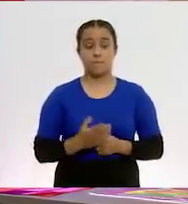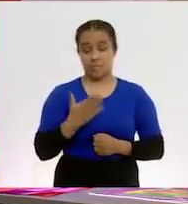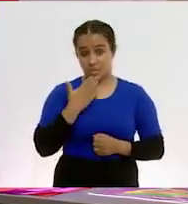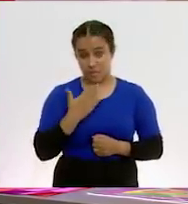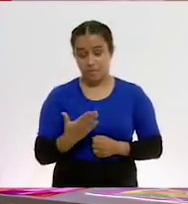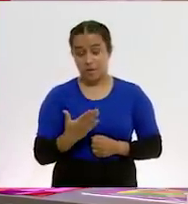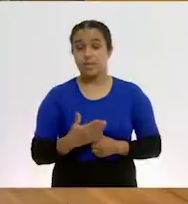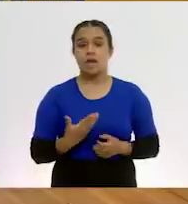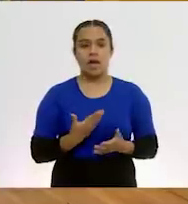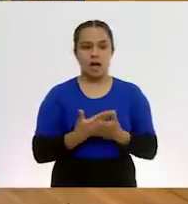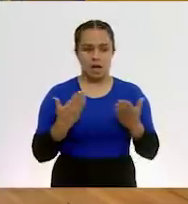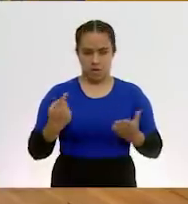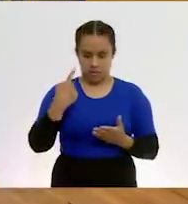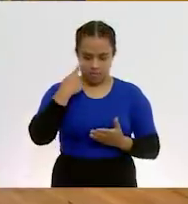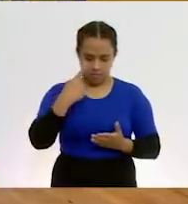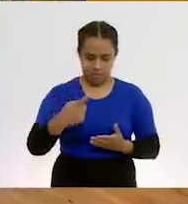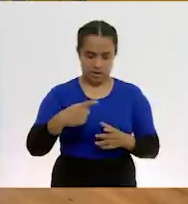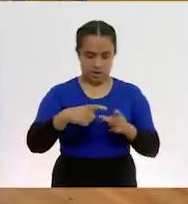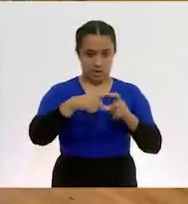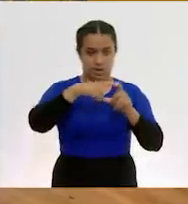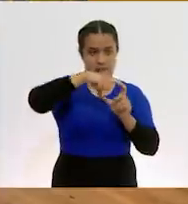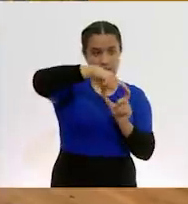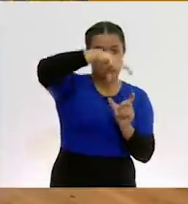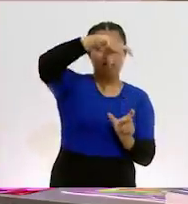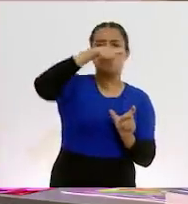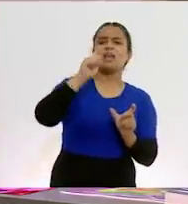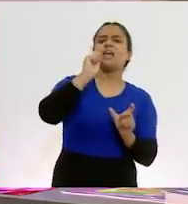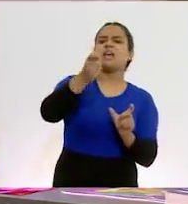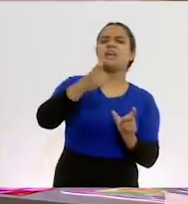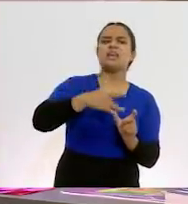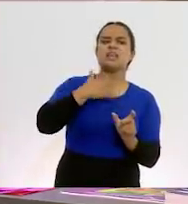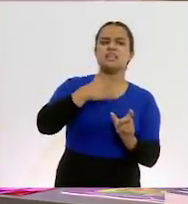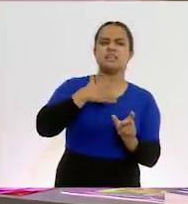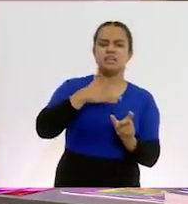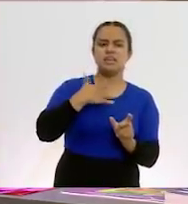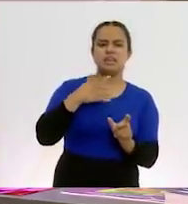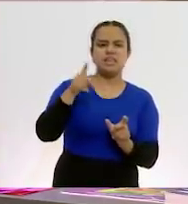a presentar las siguientes tarjetas. A ver, ¿esta qué te dice, Mariana?